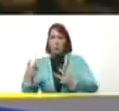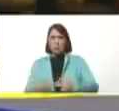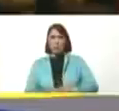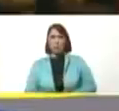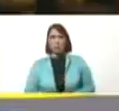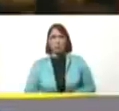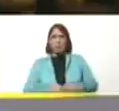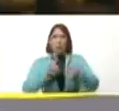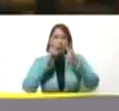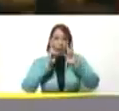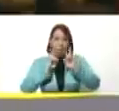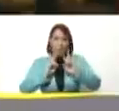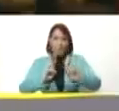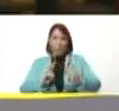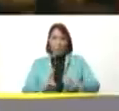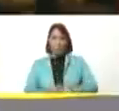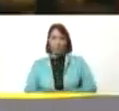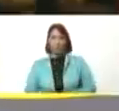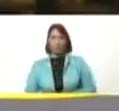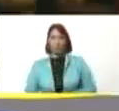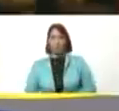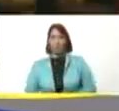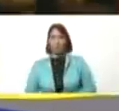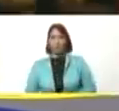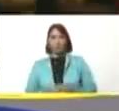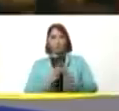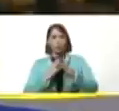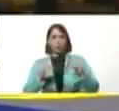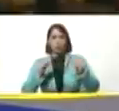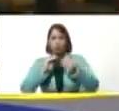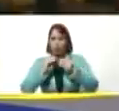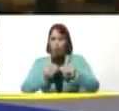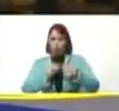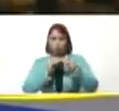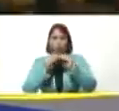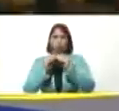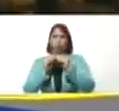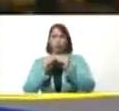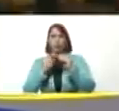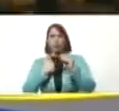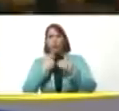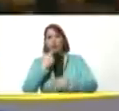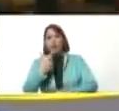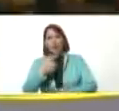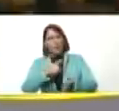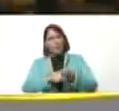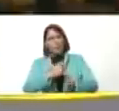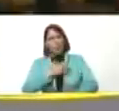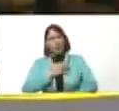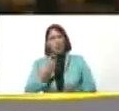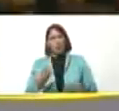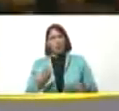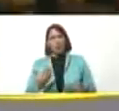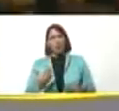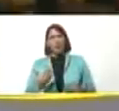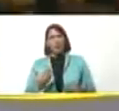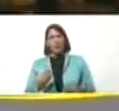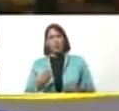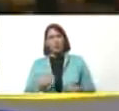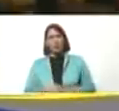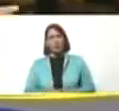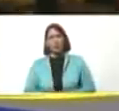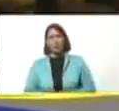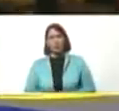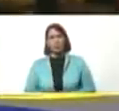La limpieza, todo arregladito. Y yo le decía a Silvia, pero, y no solo ahí, también cuando uno